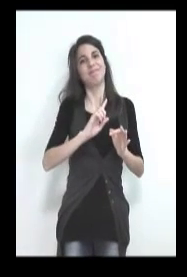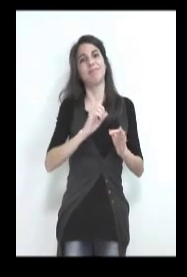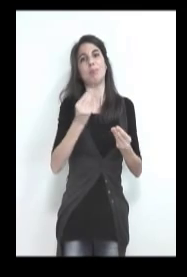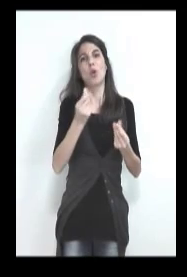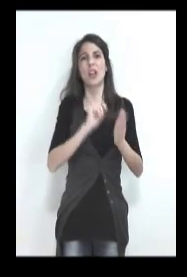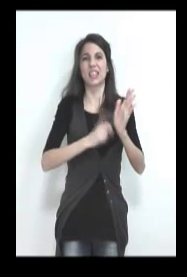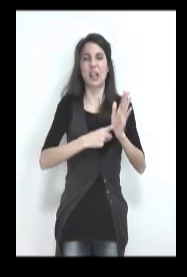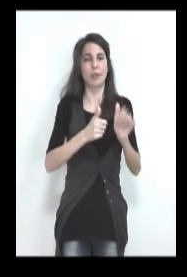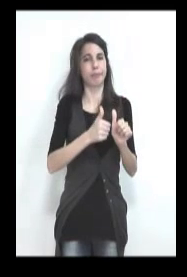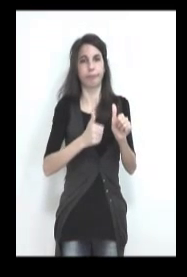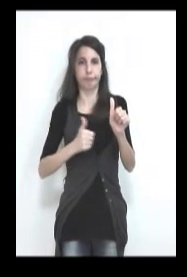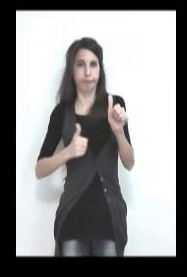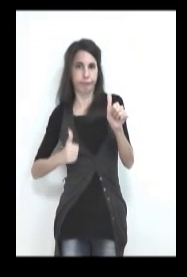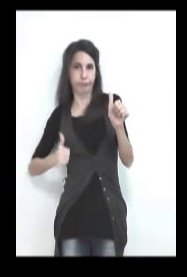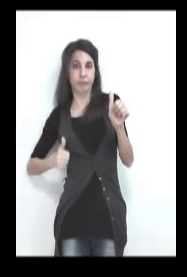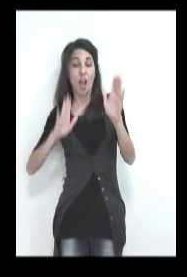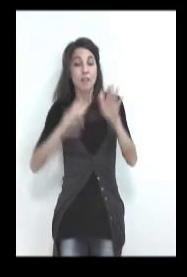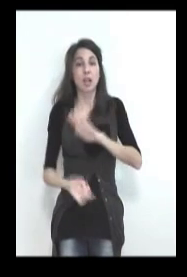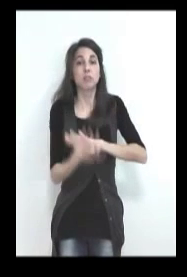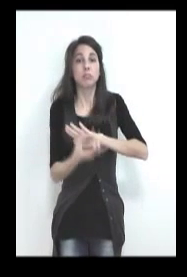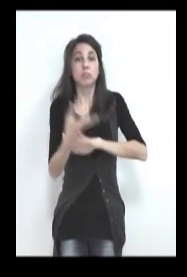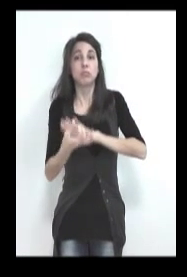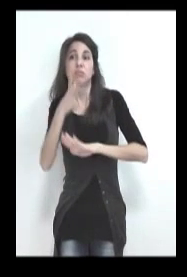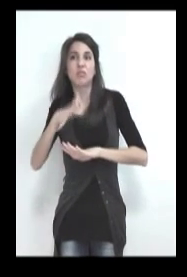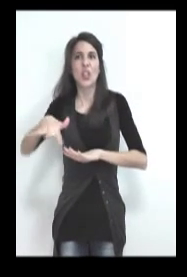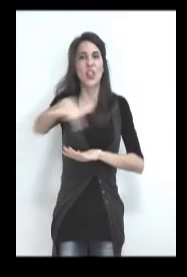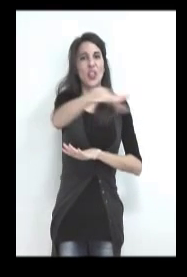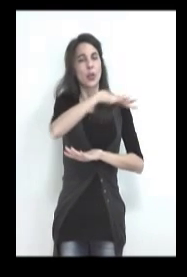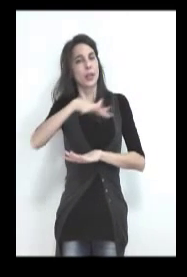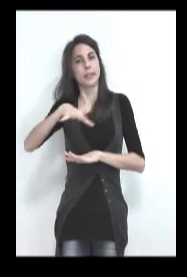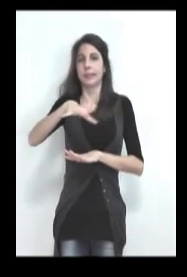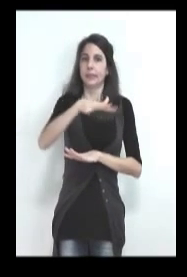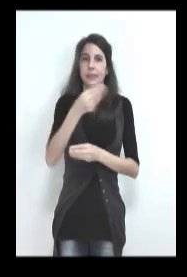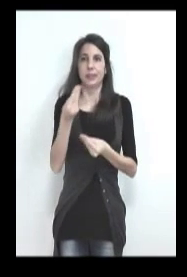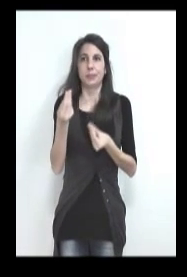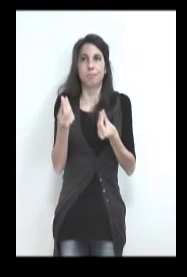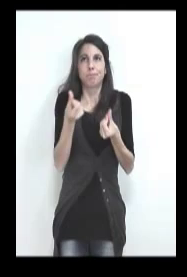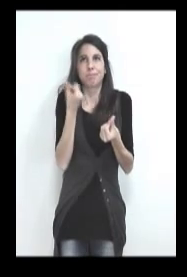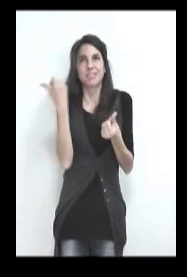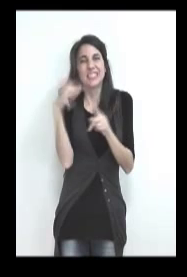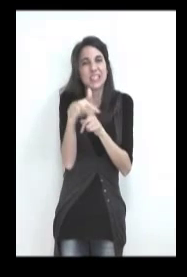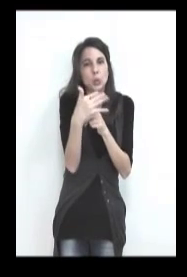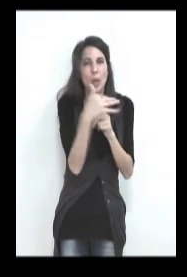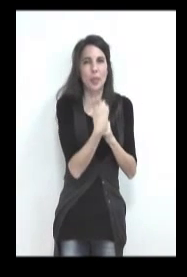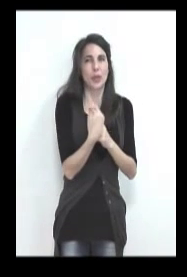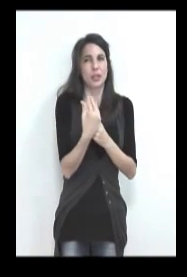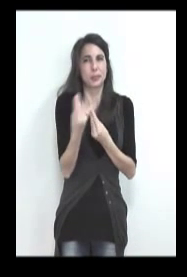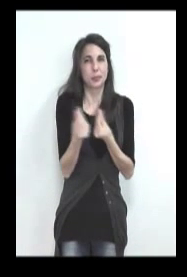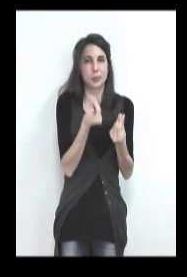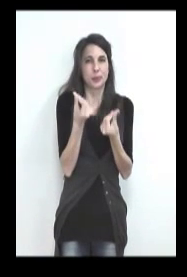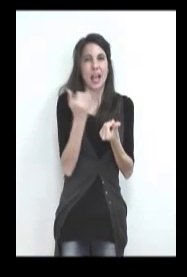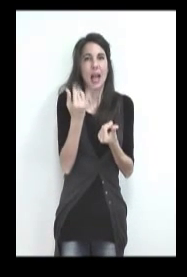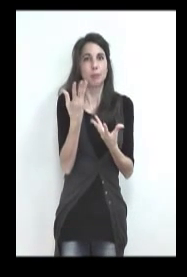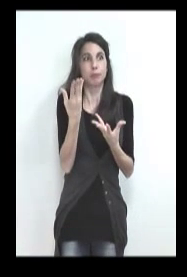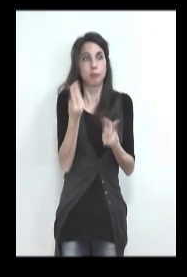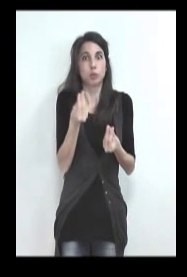al final se genere un montón de interregnos o de zonas grises en que hay grandes depositarios de gran